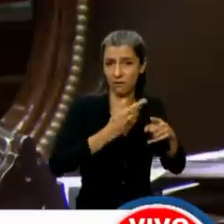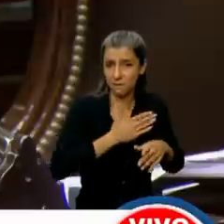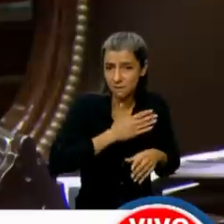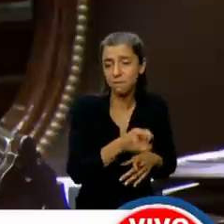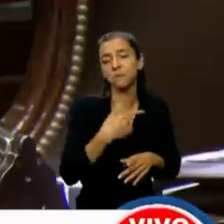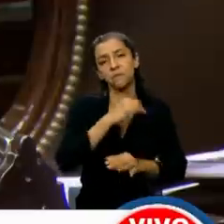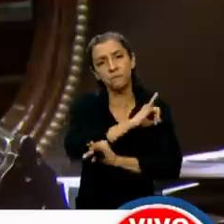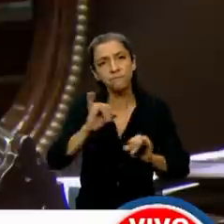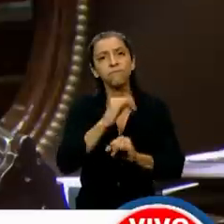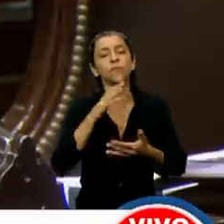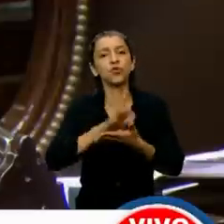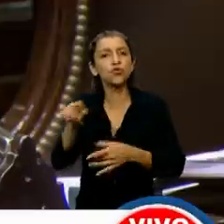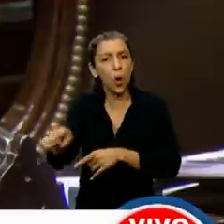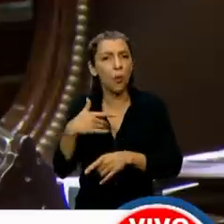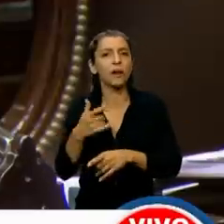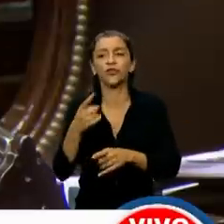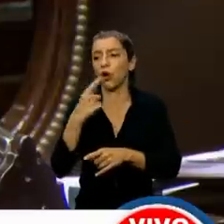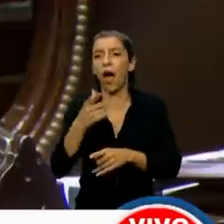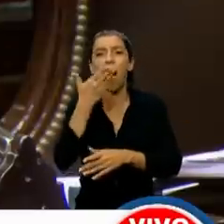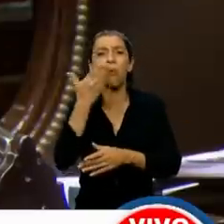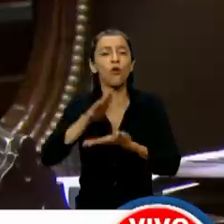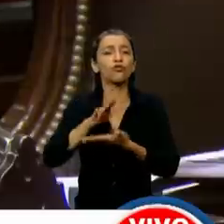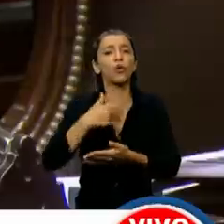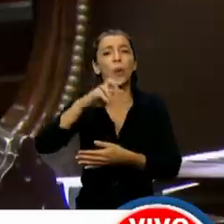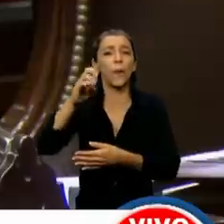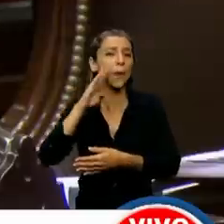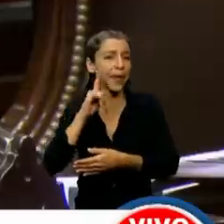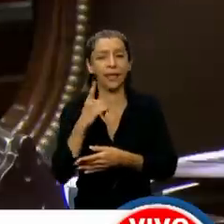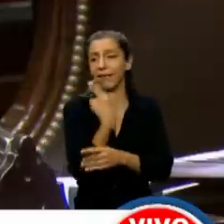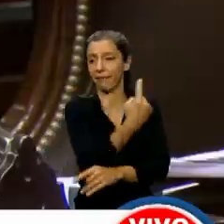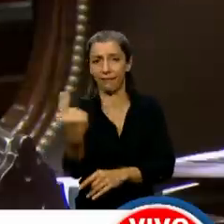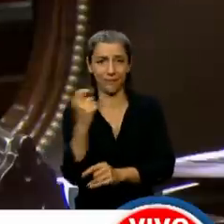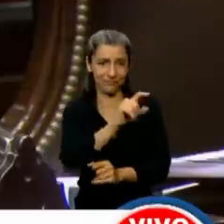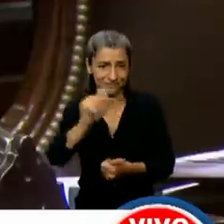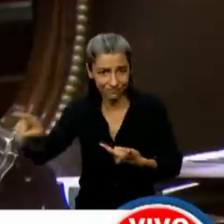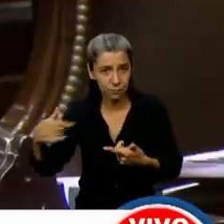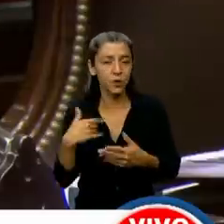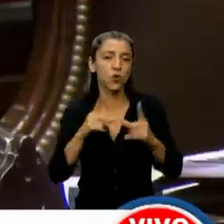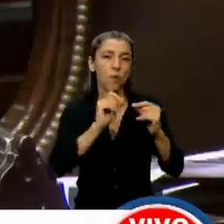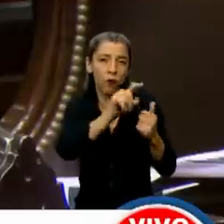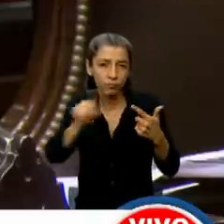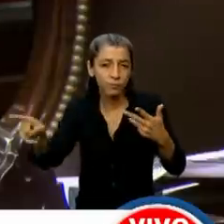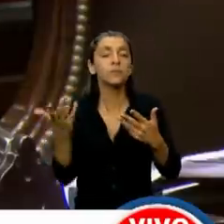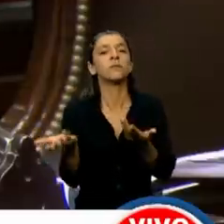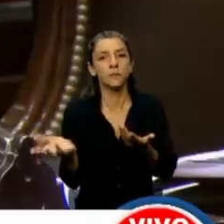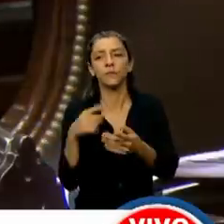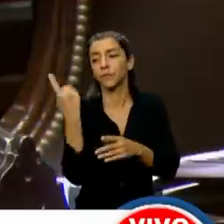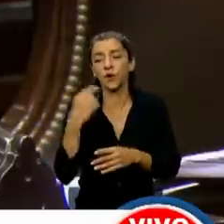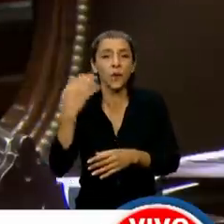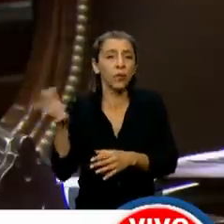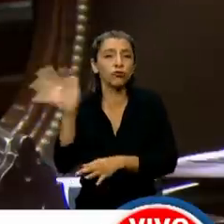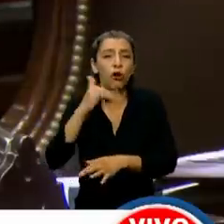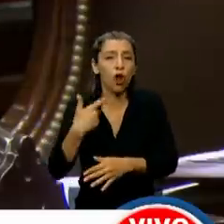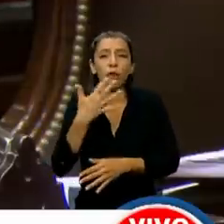la incidencia del pp y por cápita en esa zona este que creo que lo tendríamos que traer como mensaje de todos los días para